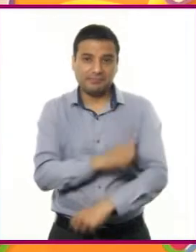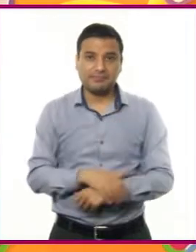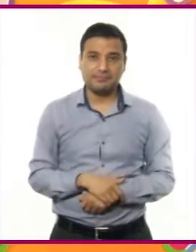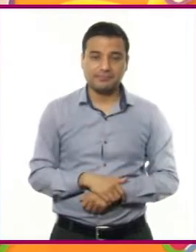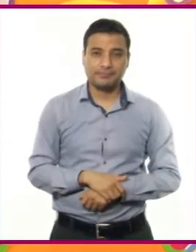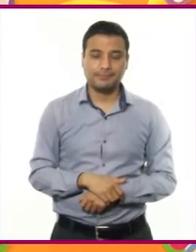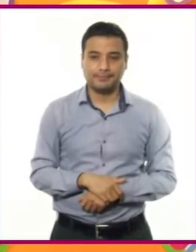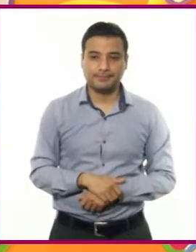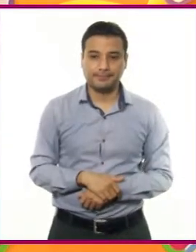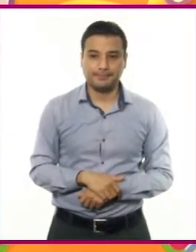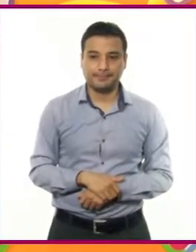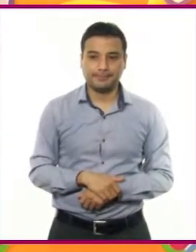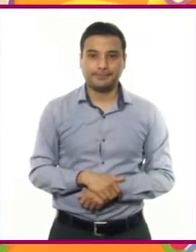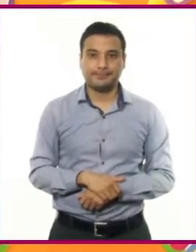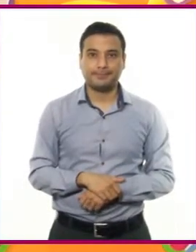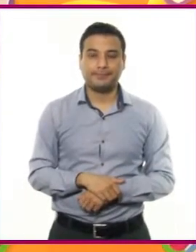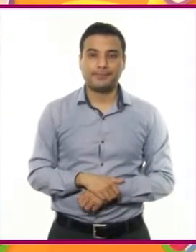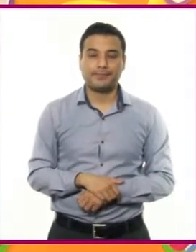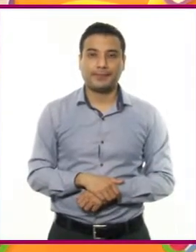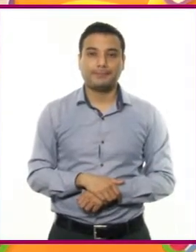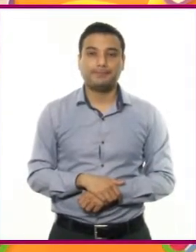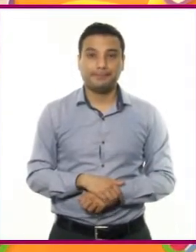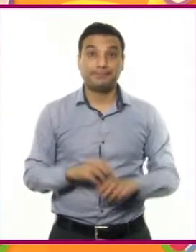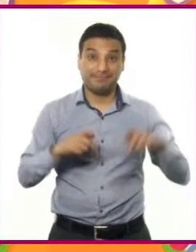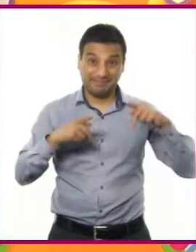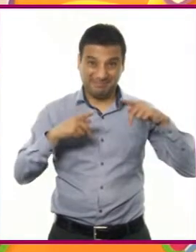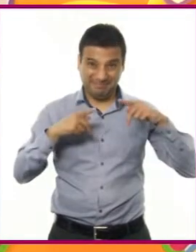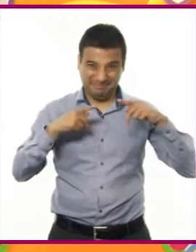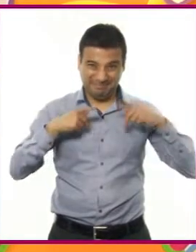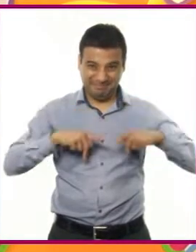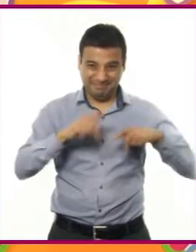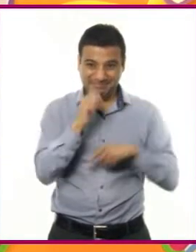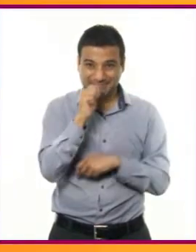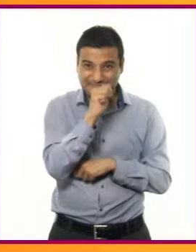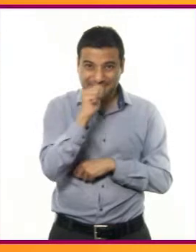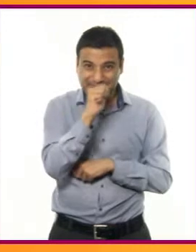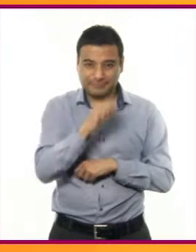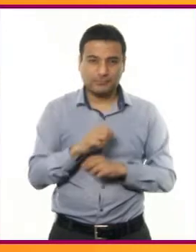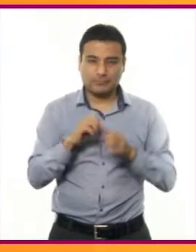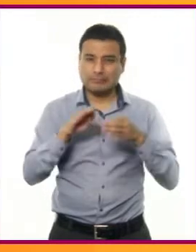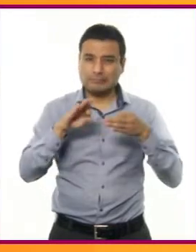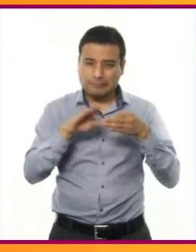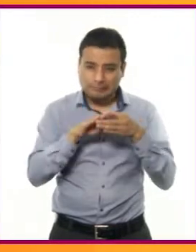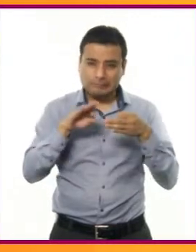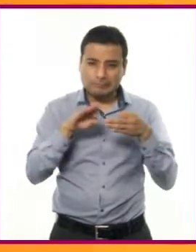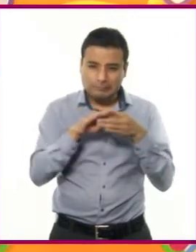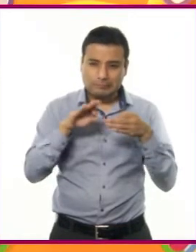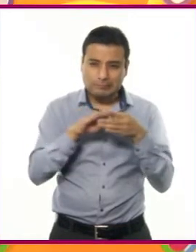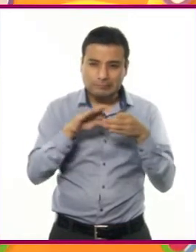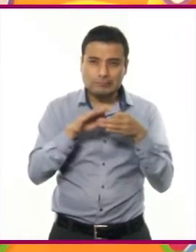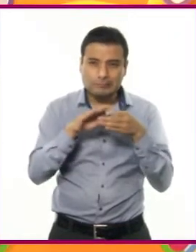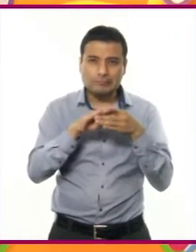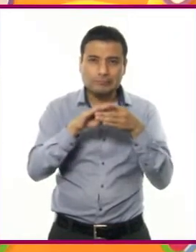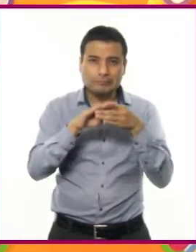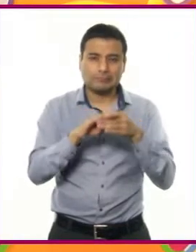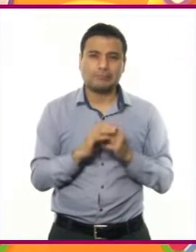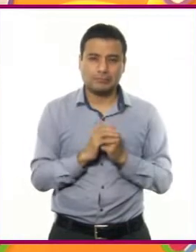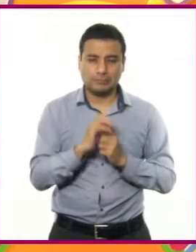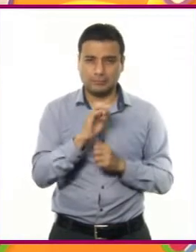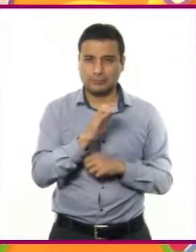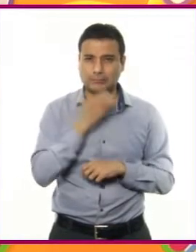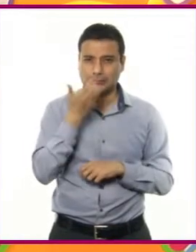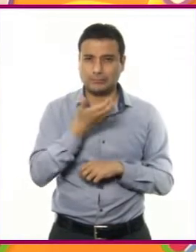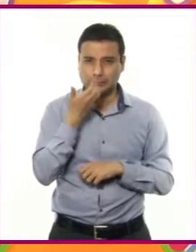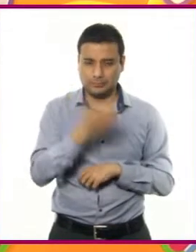Las personas que consumen cocaína lo llegan a hacer en forma repetida durante un periodo de tiempo breve